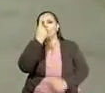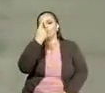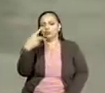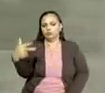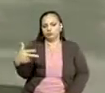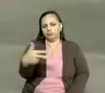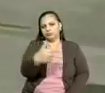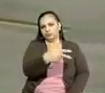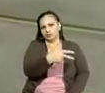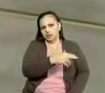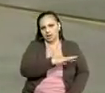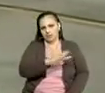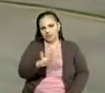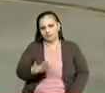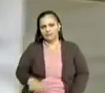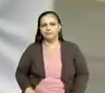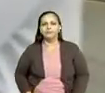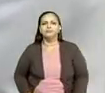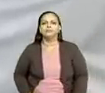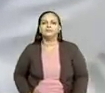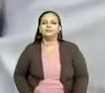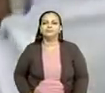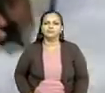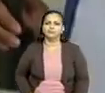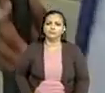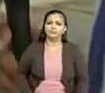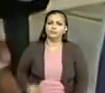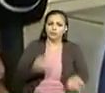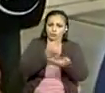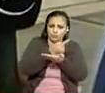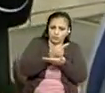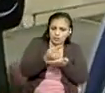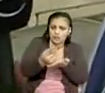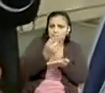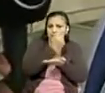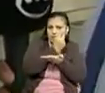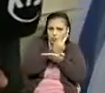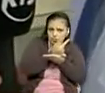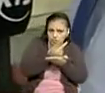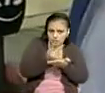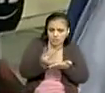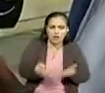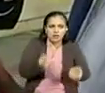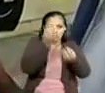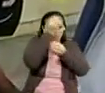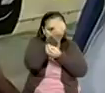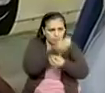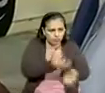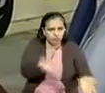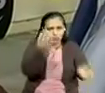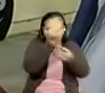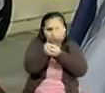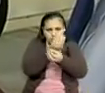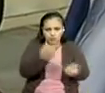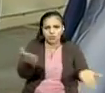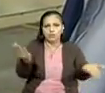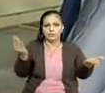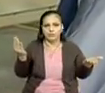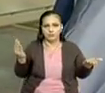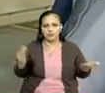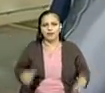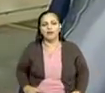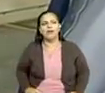los conductores, sobre todo durante estos primeros 15 días. Estamos ya con el agente Chávez, con quien vamos a dialogar hoy, mi